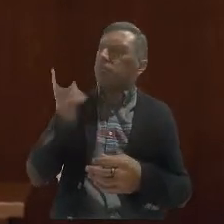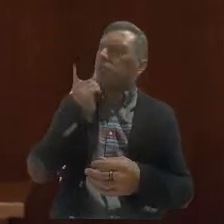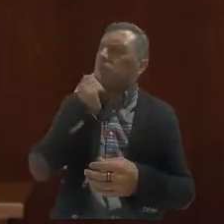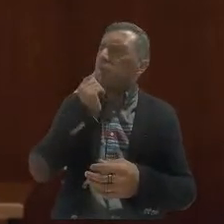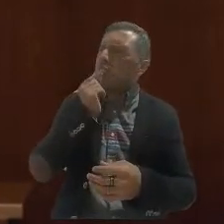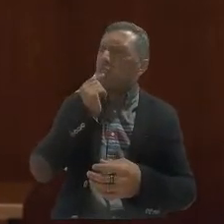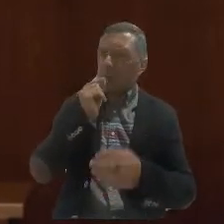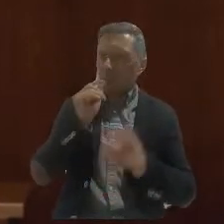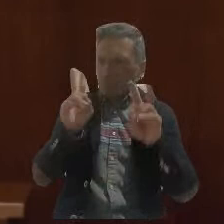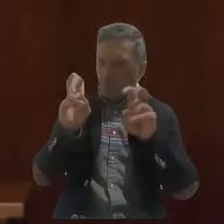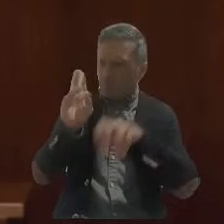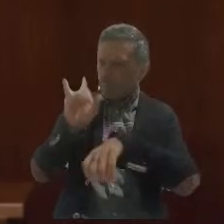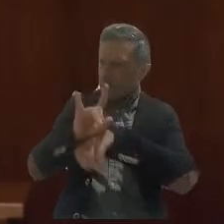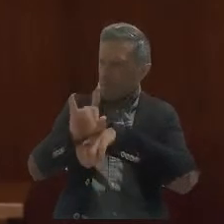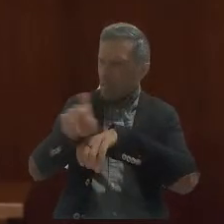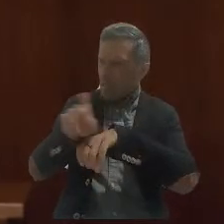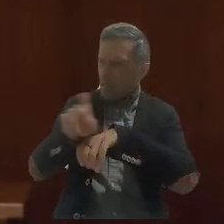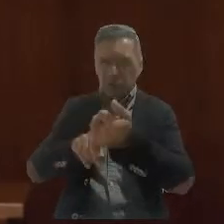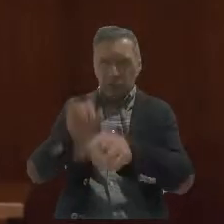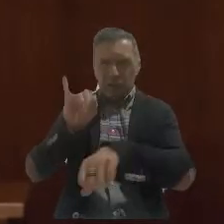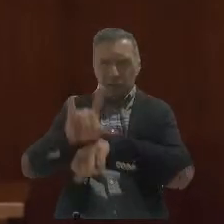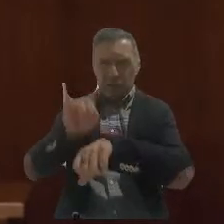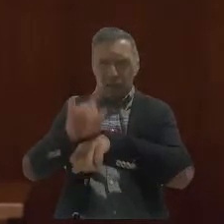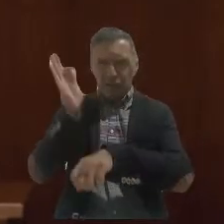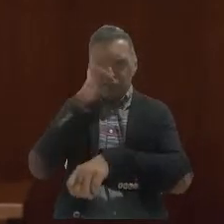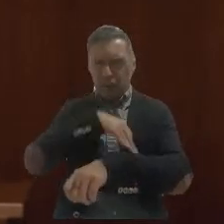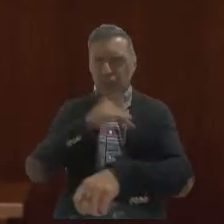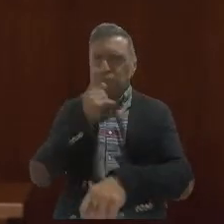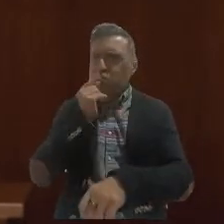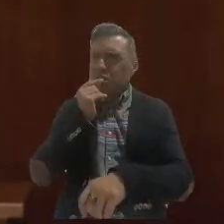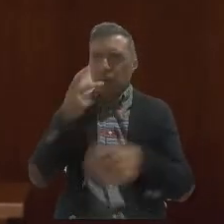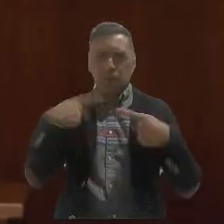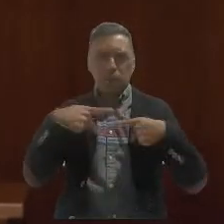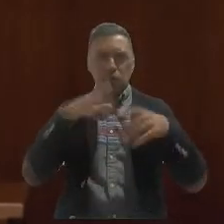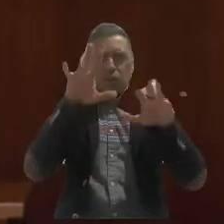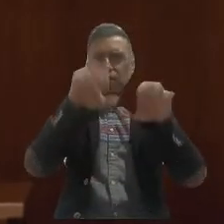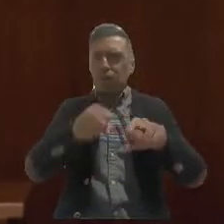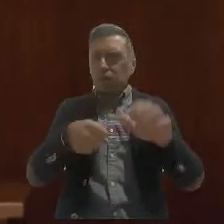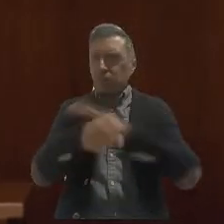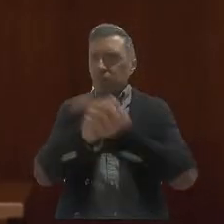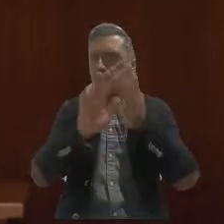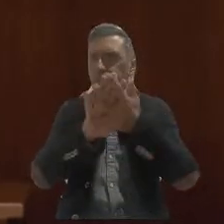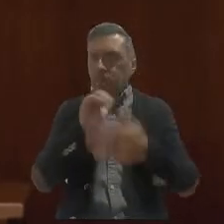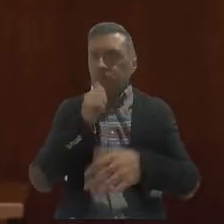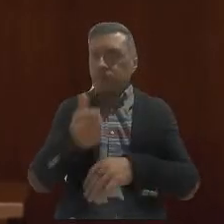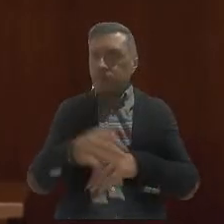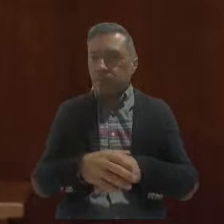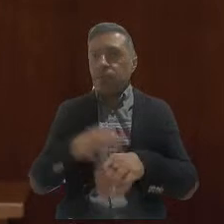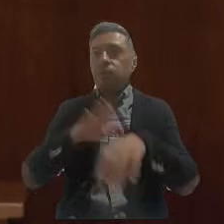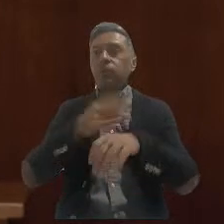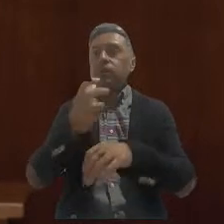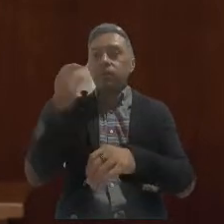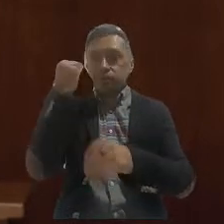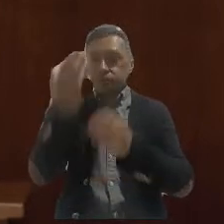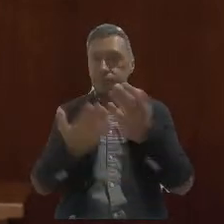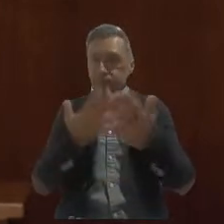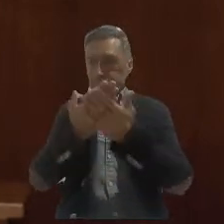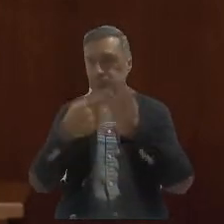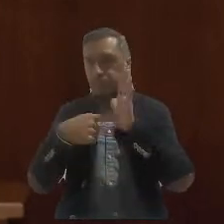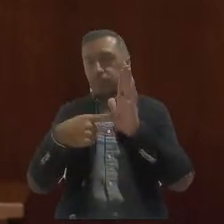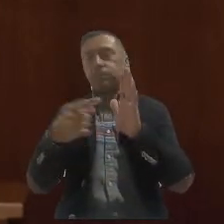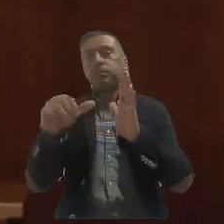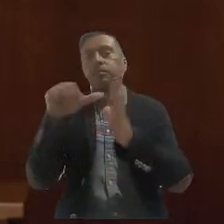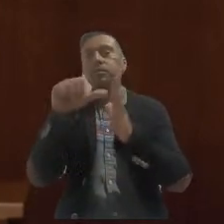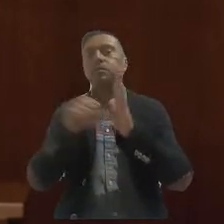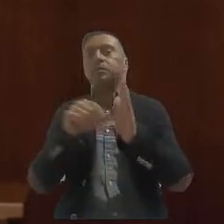policías, pero no presentan ningún detenido. Por lo cual la presente iniciativa propone adicionar al propio artículo 176